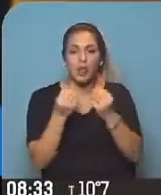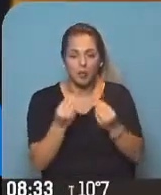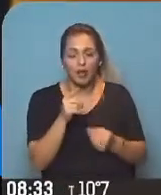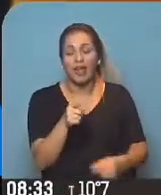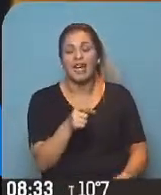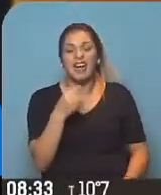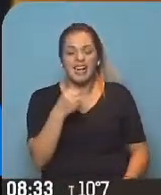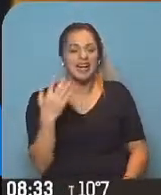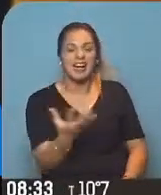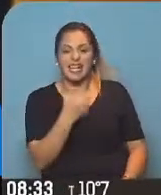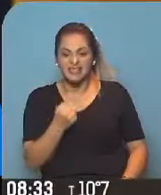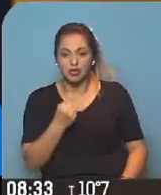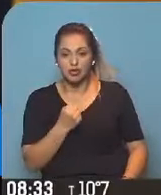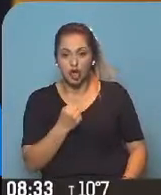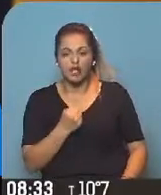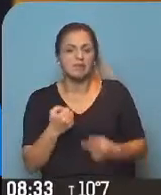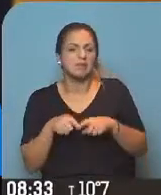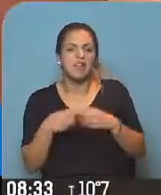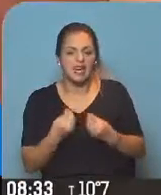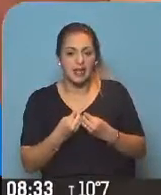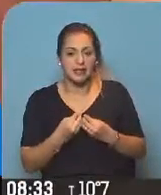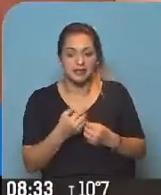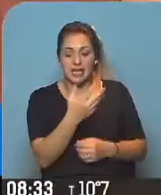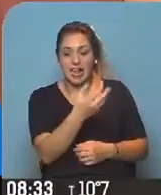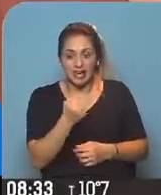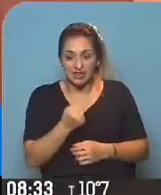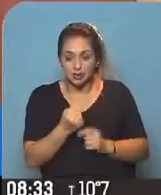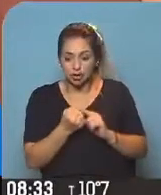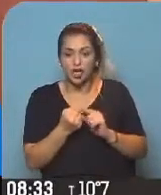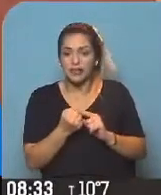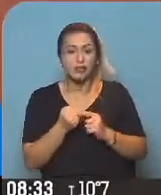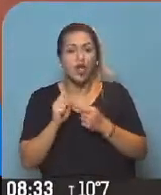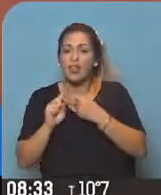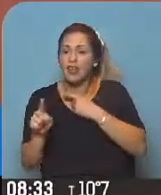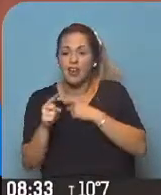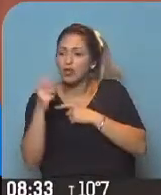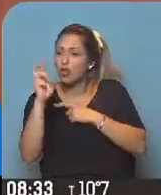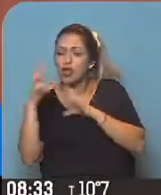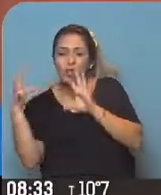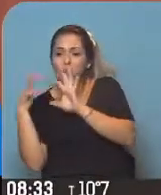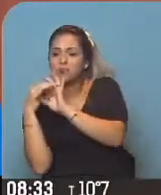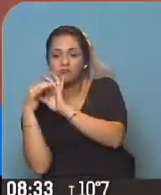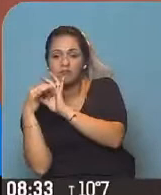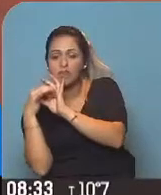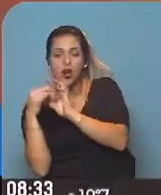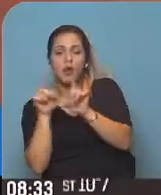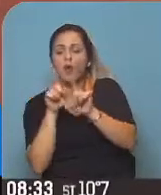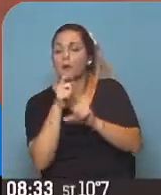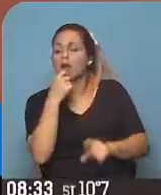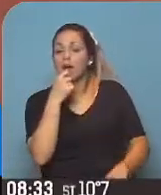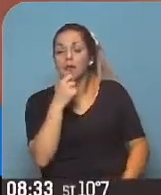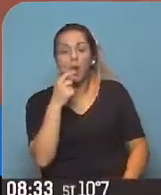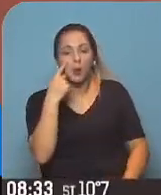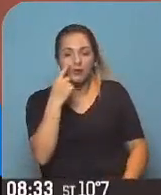es que la retención en definitiva se traslada al tipo de cambio esto es como cuando usted le pone el iva a un producto